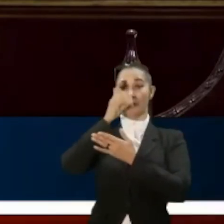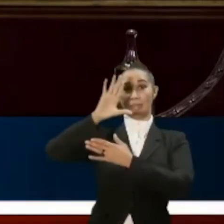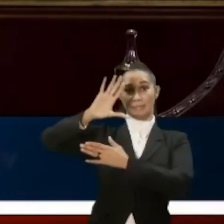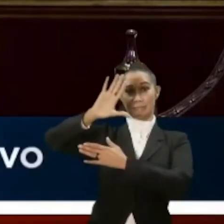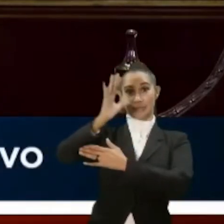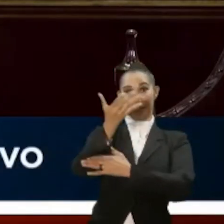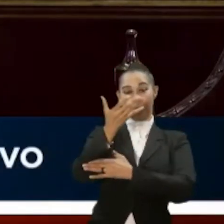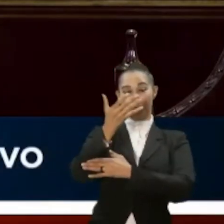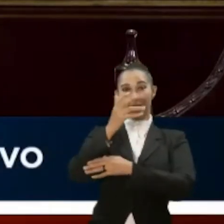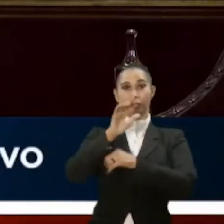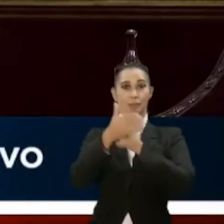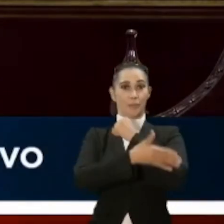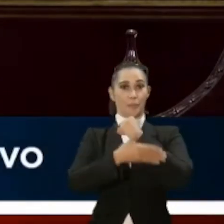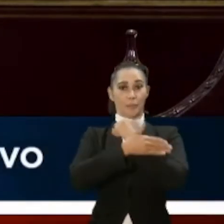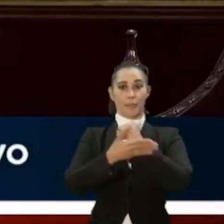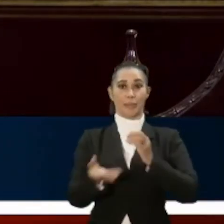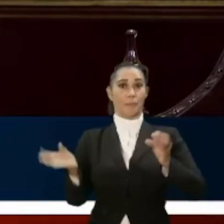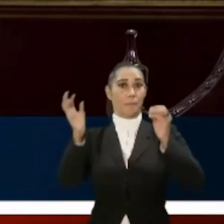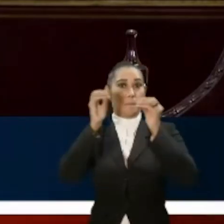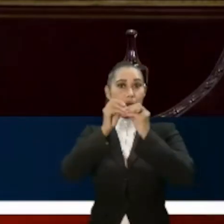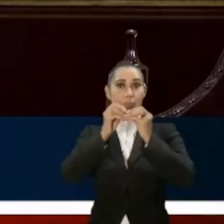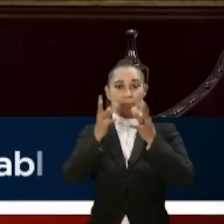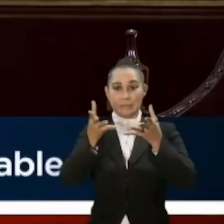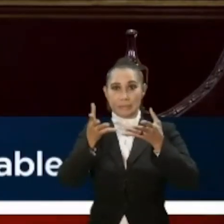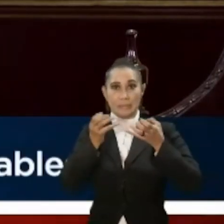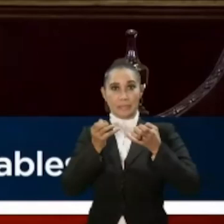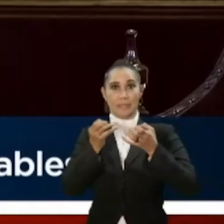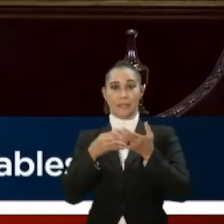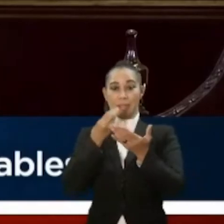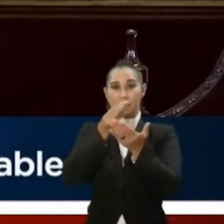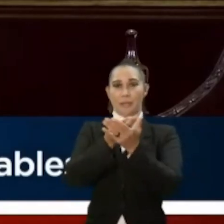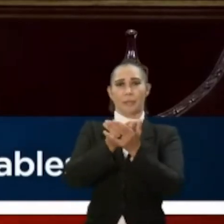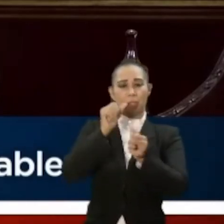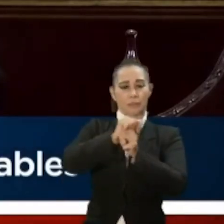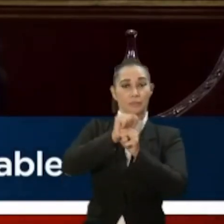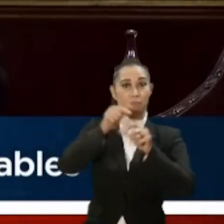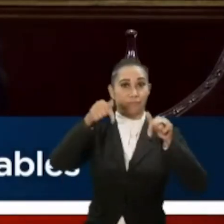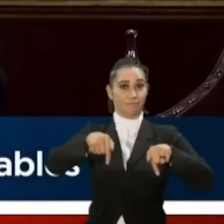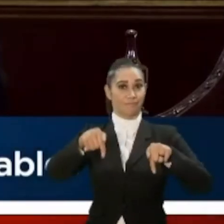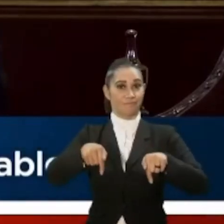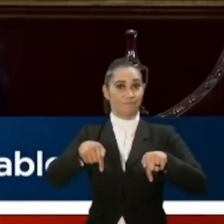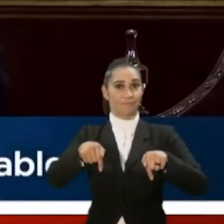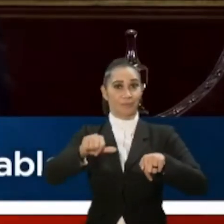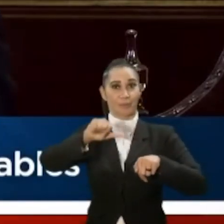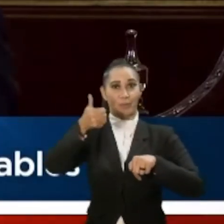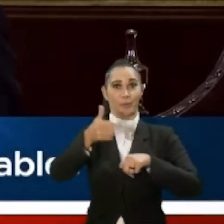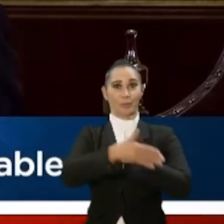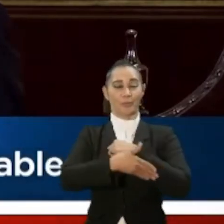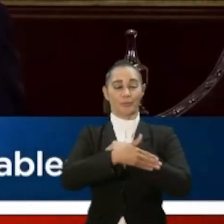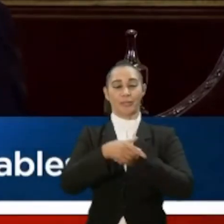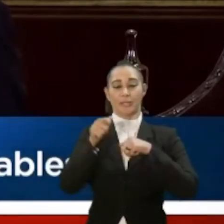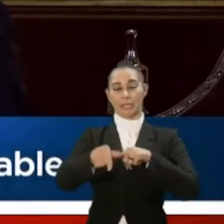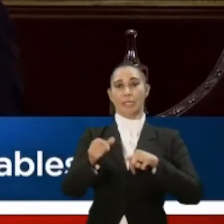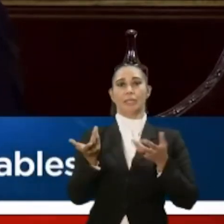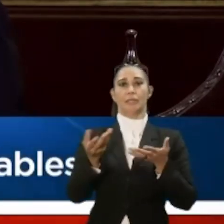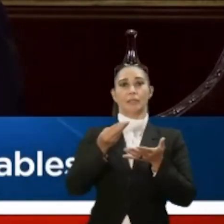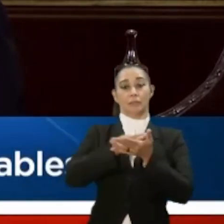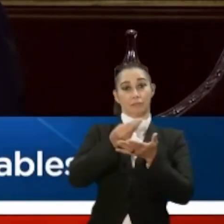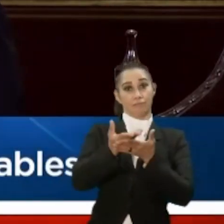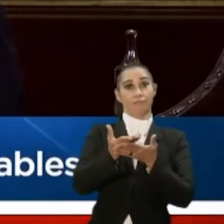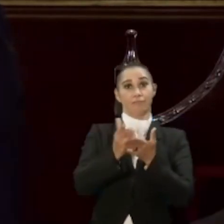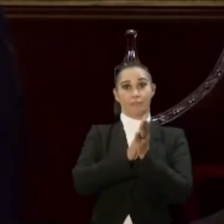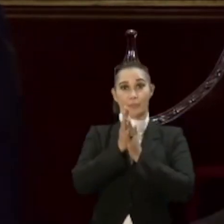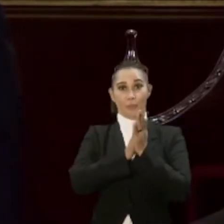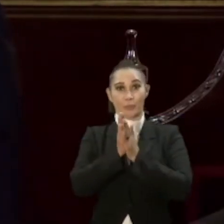más atractivo del mundo para inversiones en energías renovables de todos los países. Este clima de inversión favorable